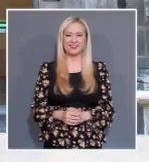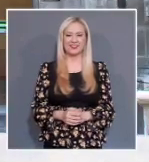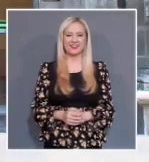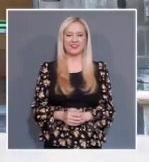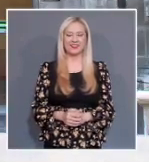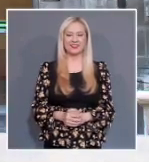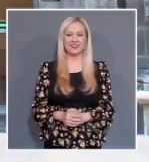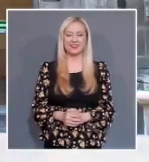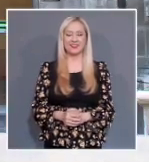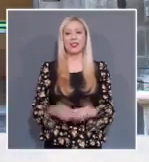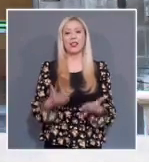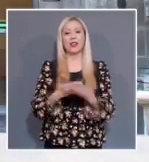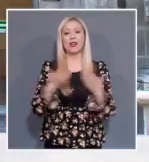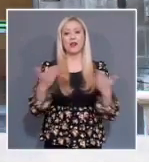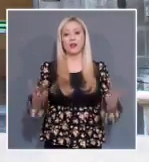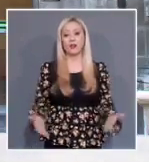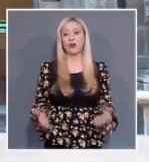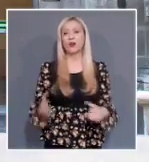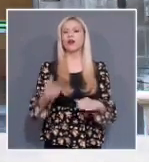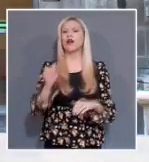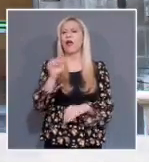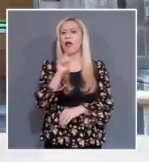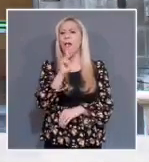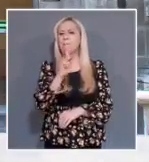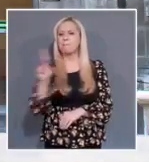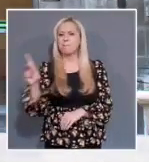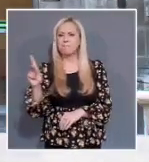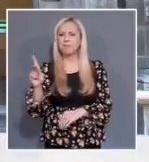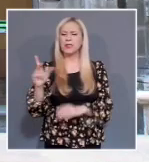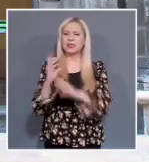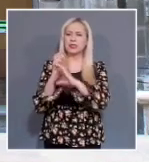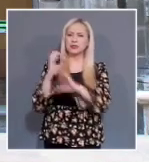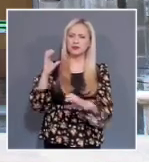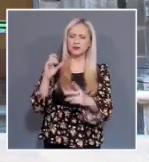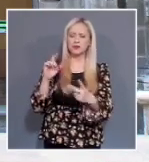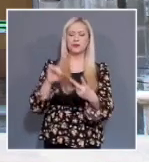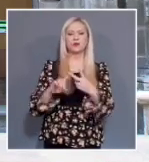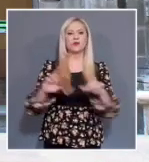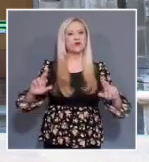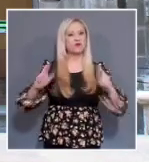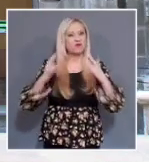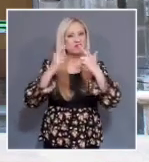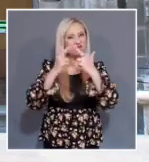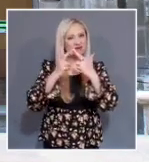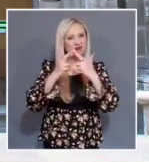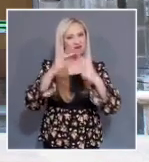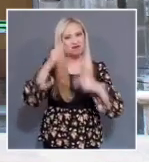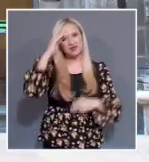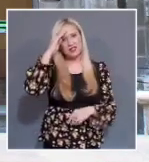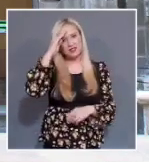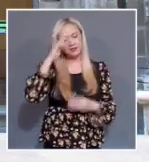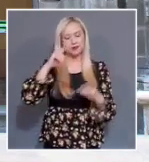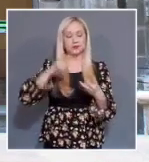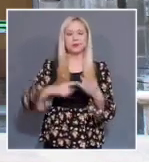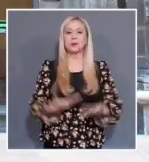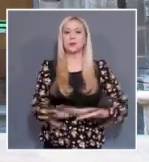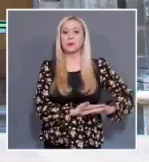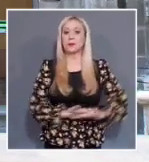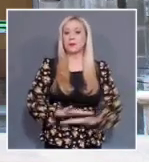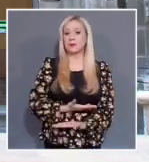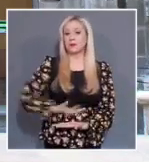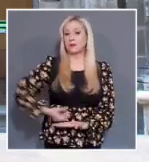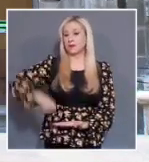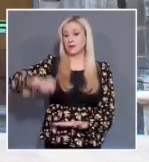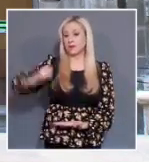Aplicaciones de transporte, convicciones religiosas y filosóficas, interrupción voluntaria del embarazo. Estos son algunos temas de los que da cuenta